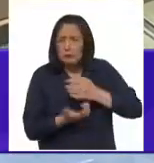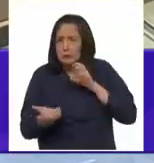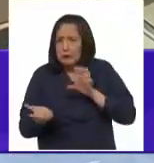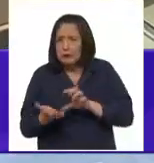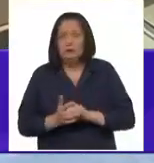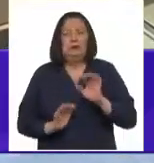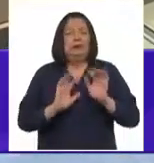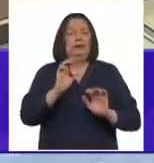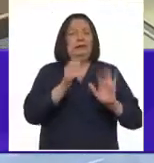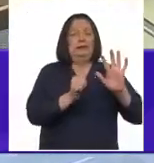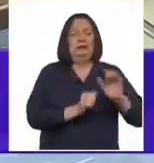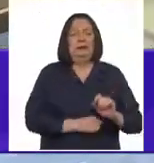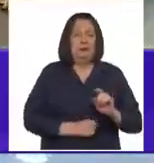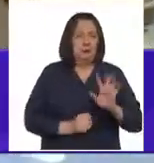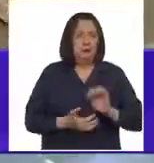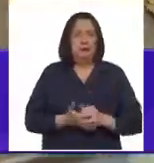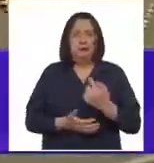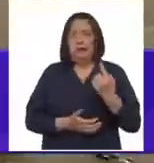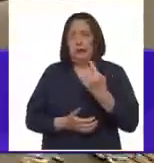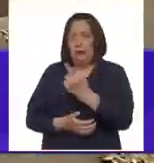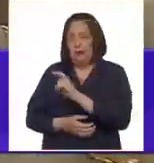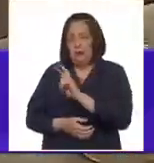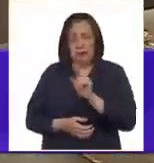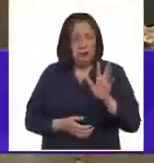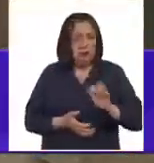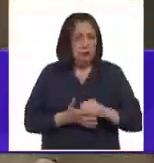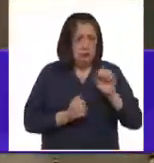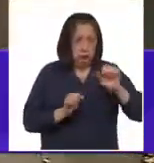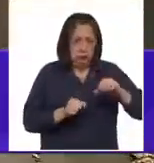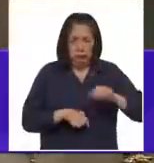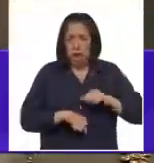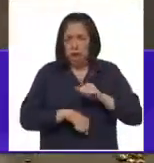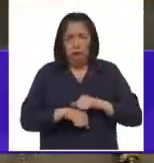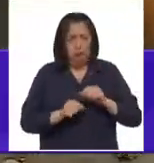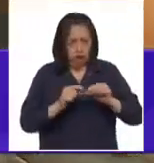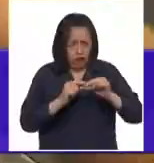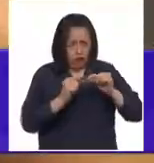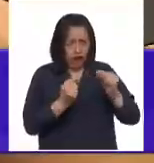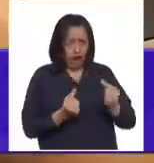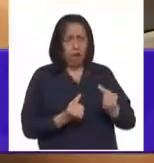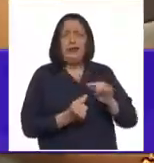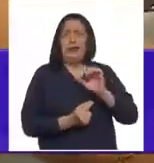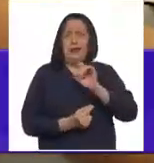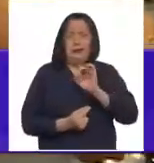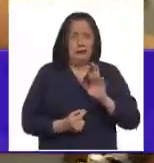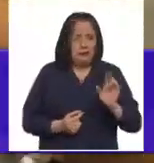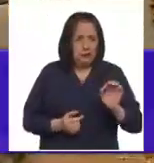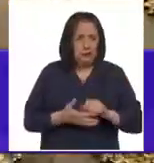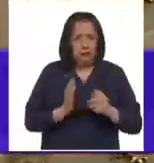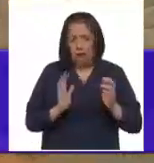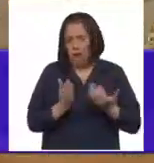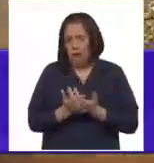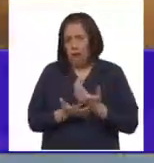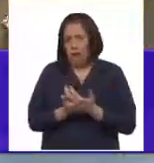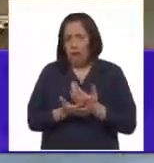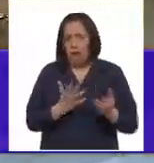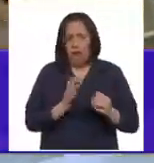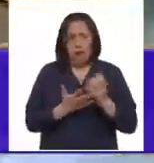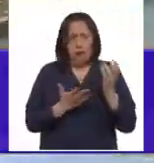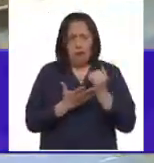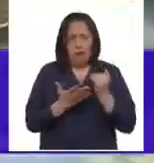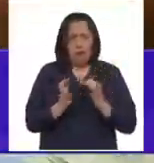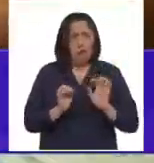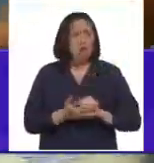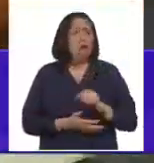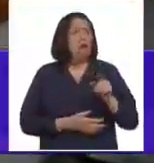a 16.50 por mayor, unidad 23. Son de acero. Son modelos exclusivos y nuevos recién llegados.